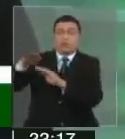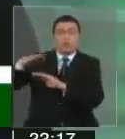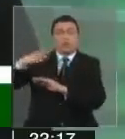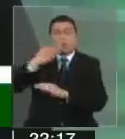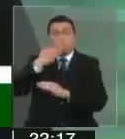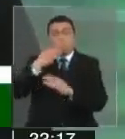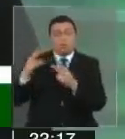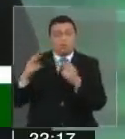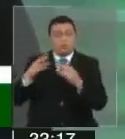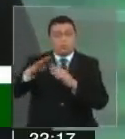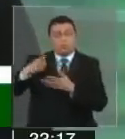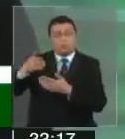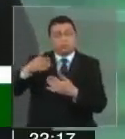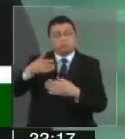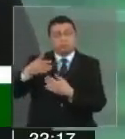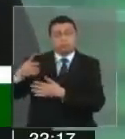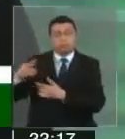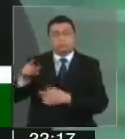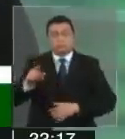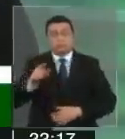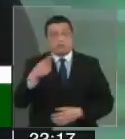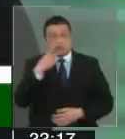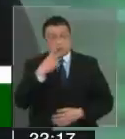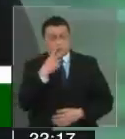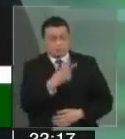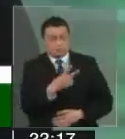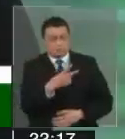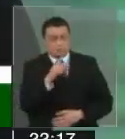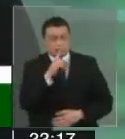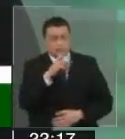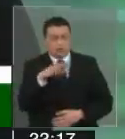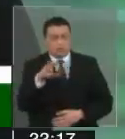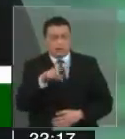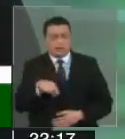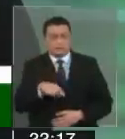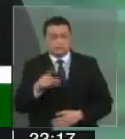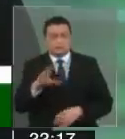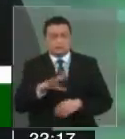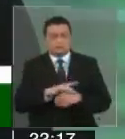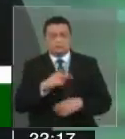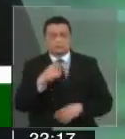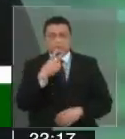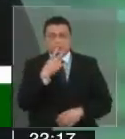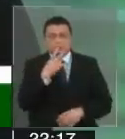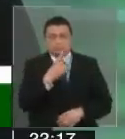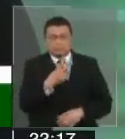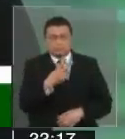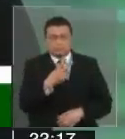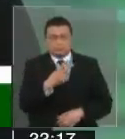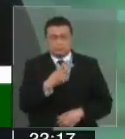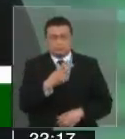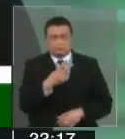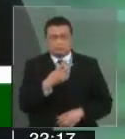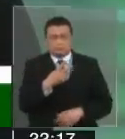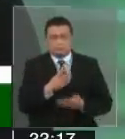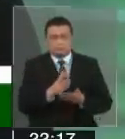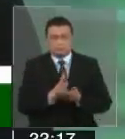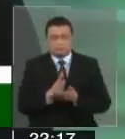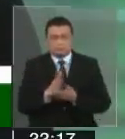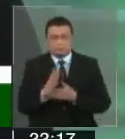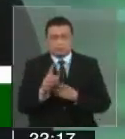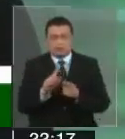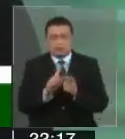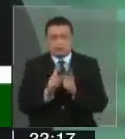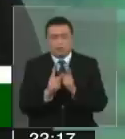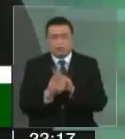cortinas. Y Eric empieza a mirar al Tommy y empieza este horror. Yo no